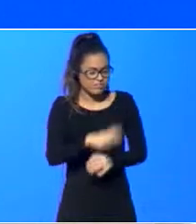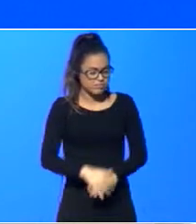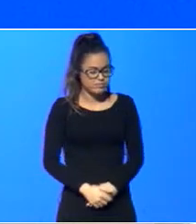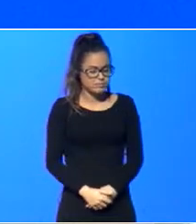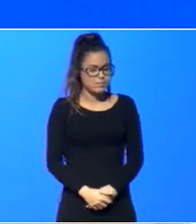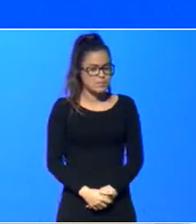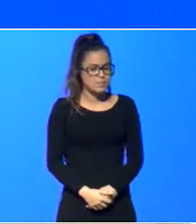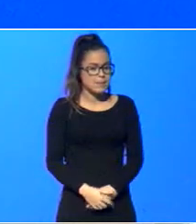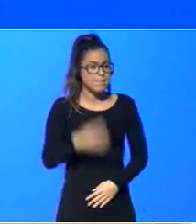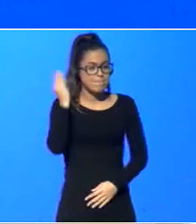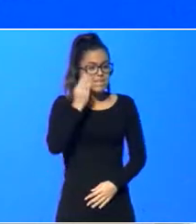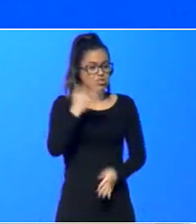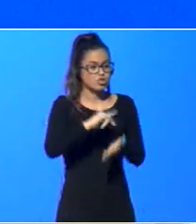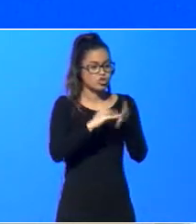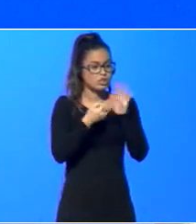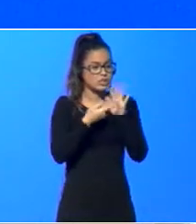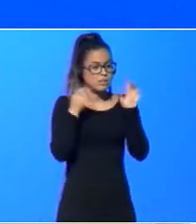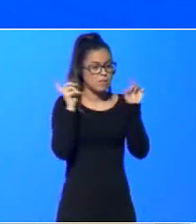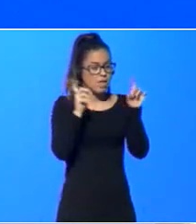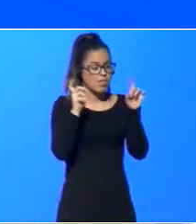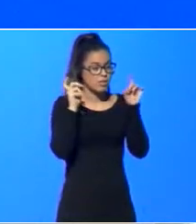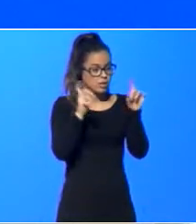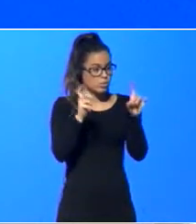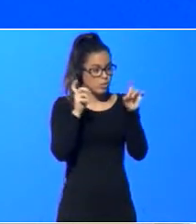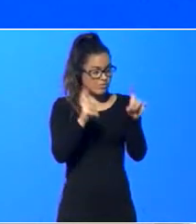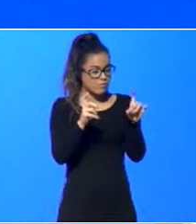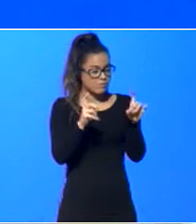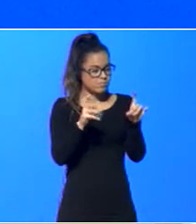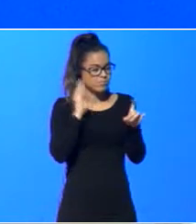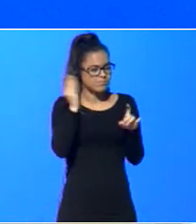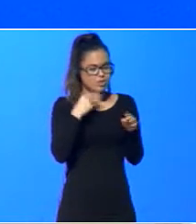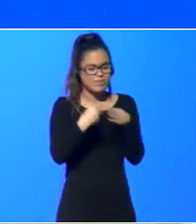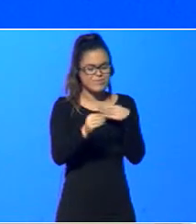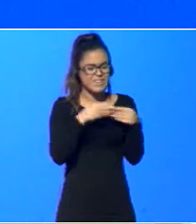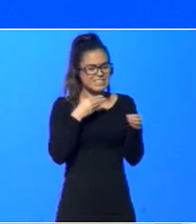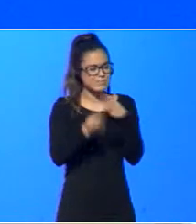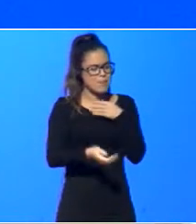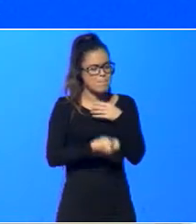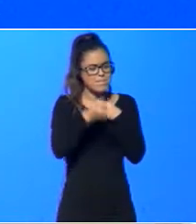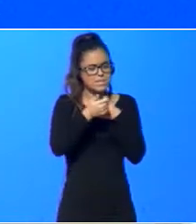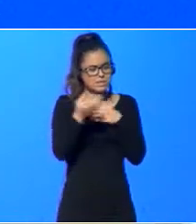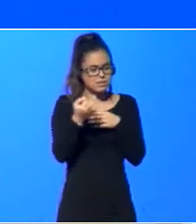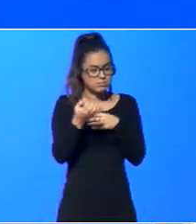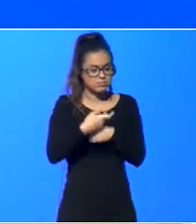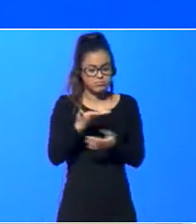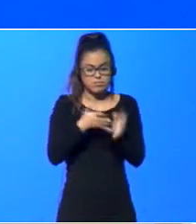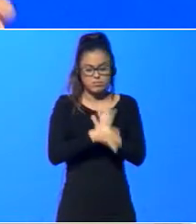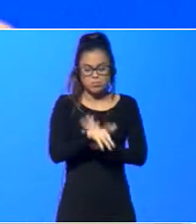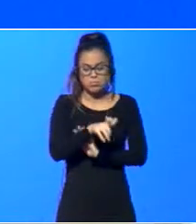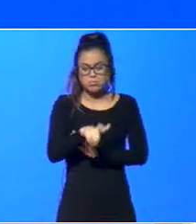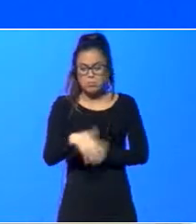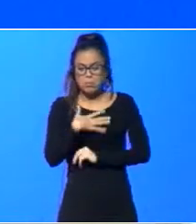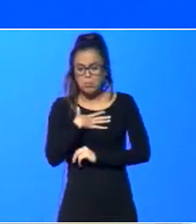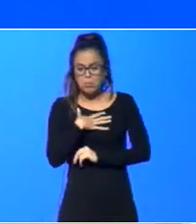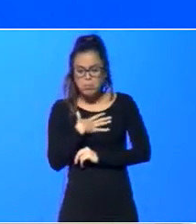Creo que el sistema educativo todavía, después de Siberri 2020, tiene que ser más flexible. O sea, la gente puede hacer literatura de